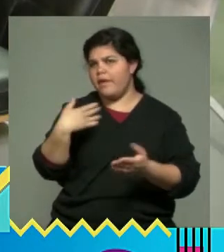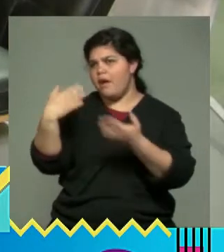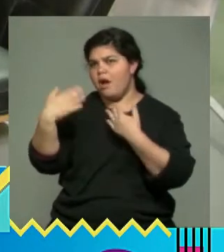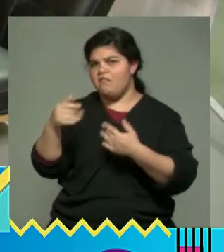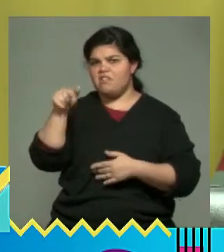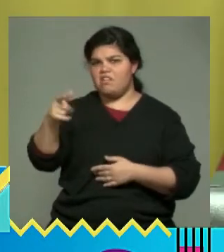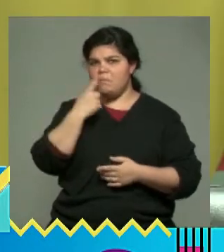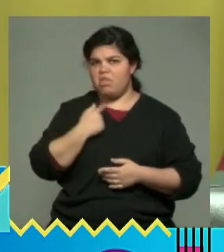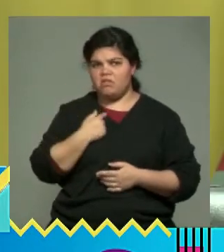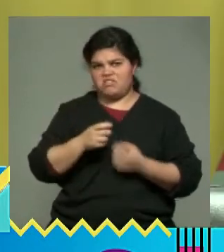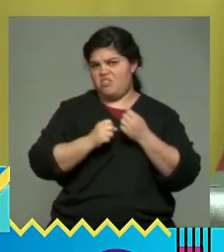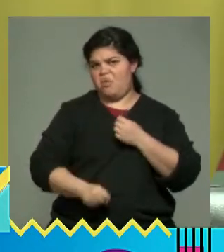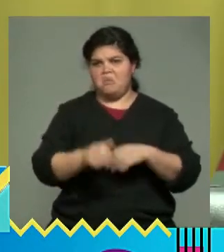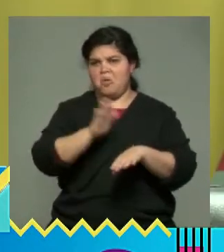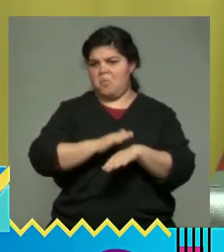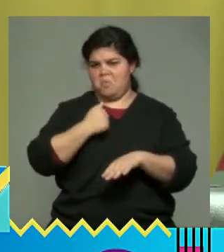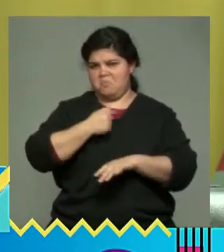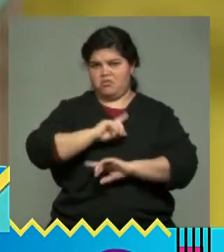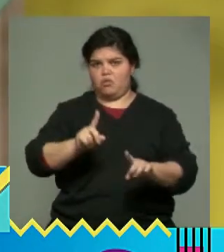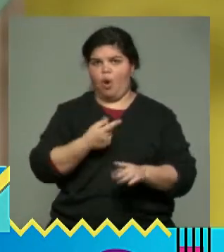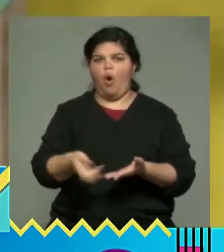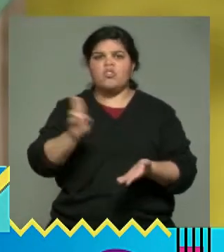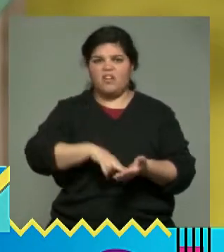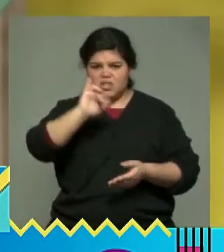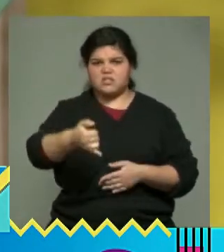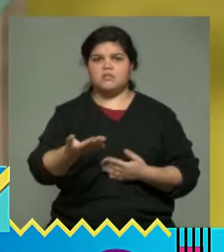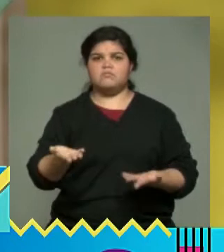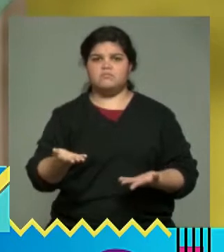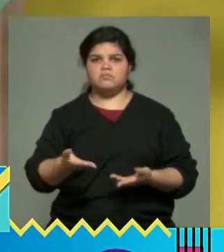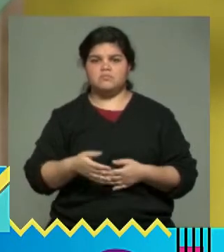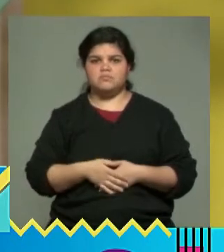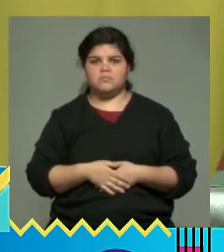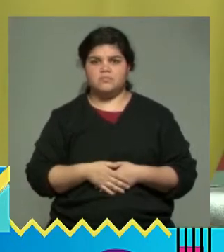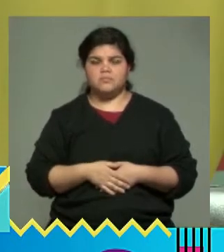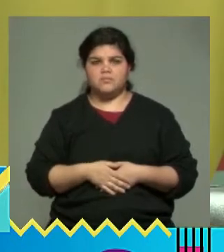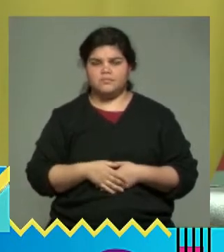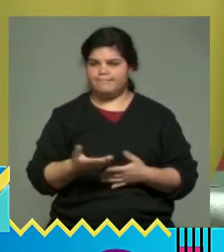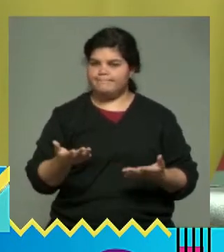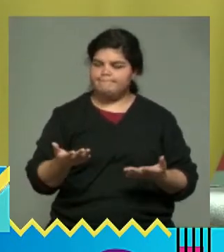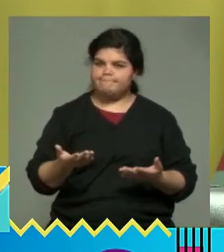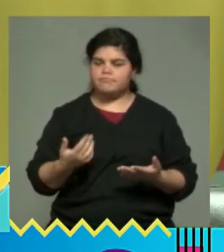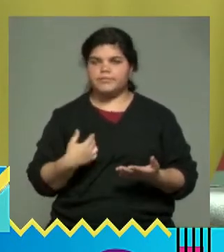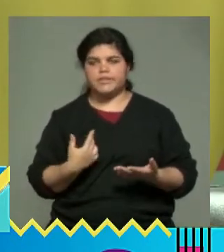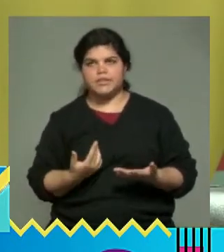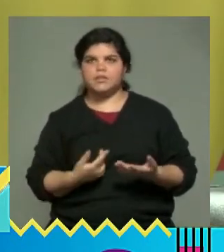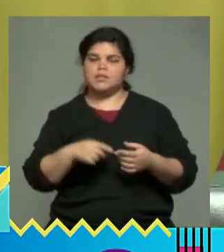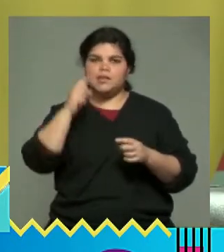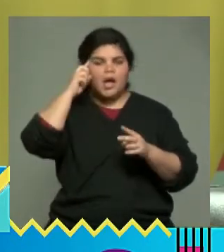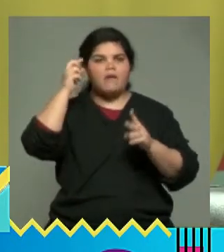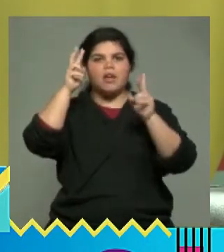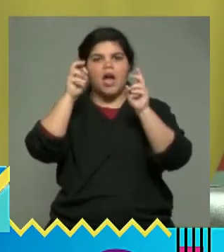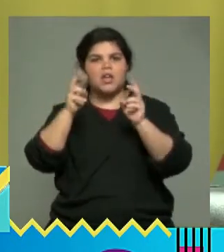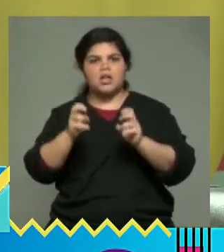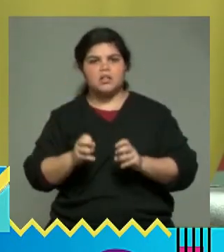me arrepiento, yo no siento culpa, lo volvería a hacer. Y nosotros nos poníamos a analizar, racionalmente tienen todos